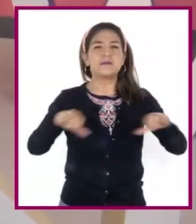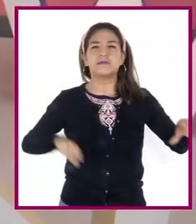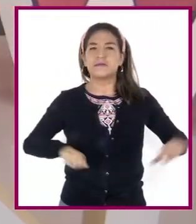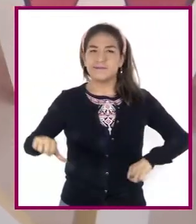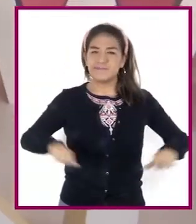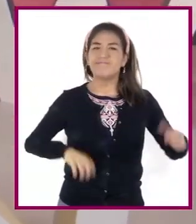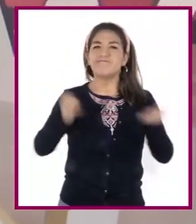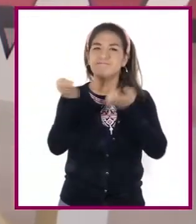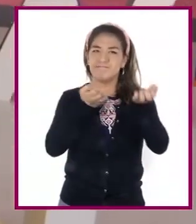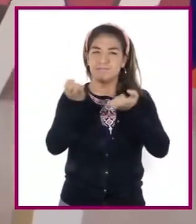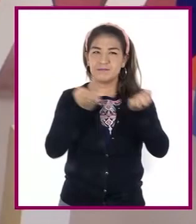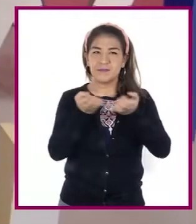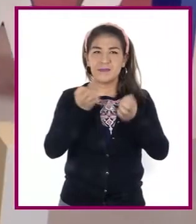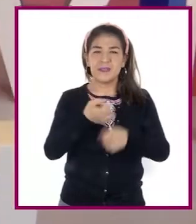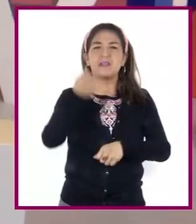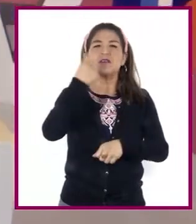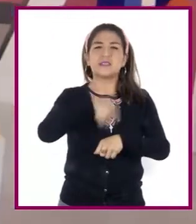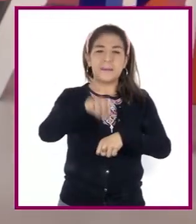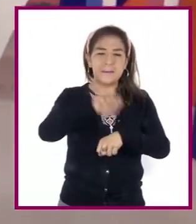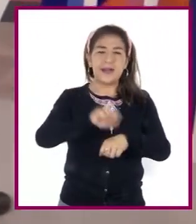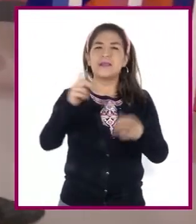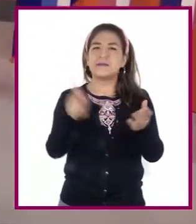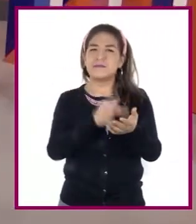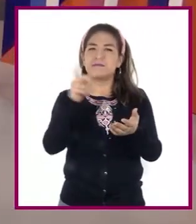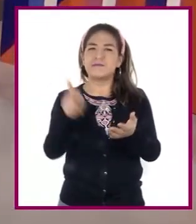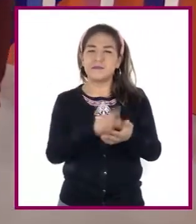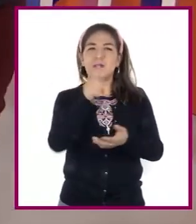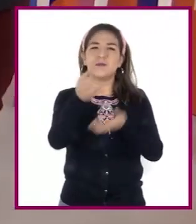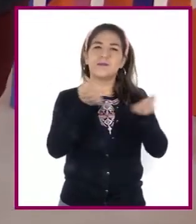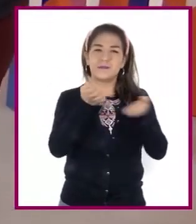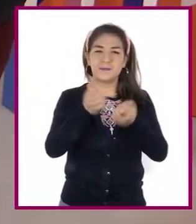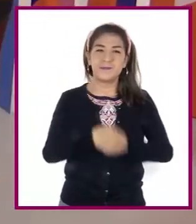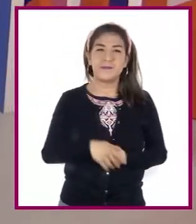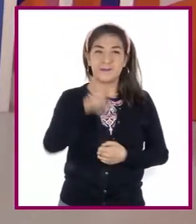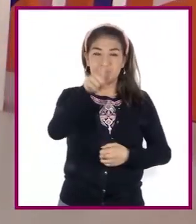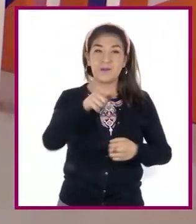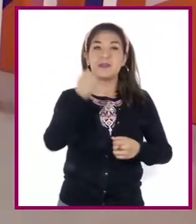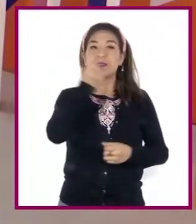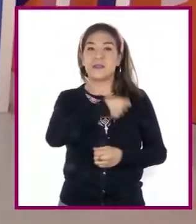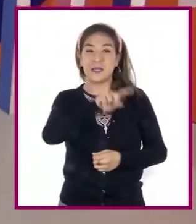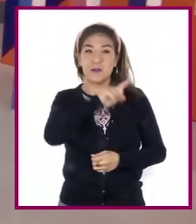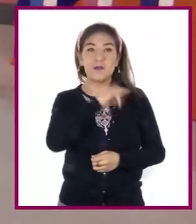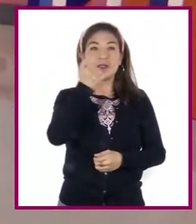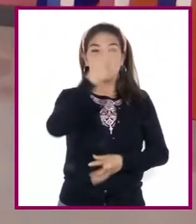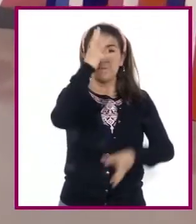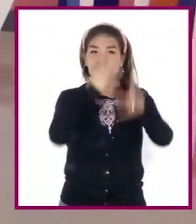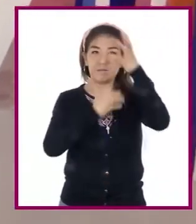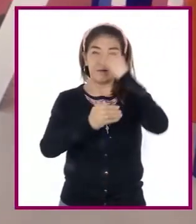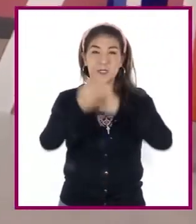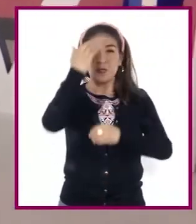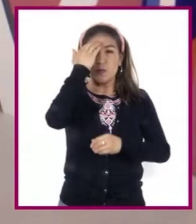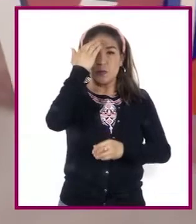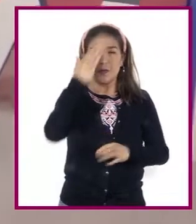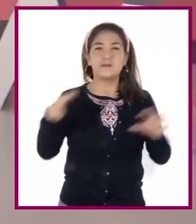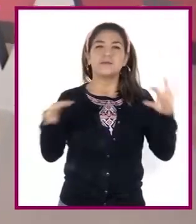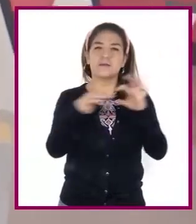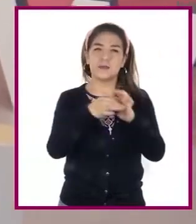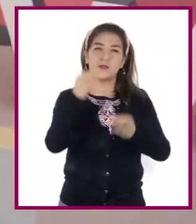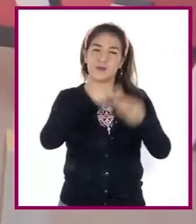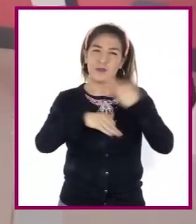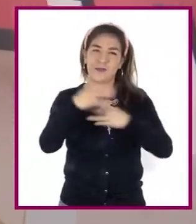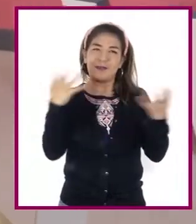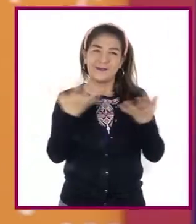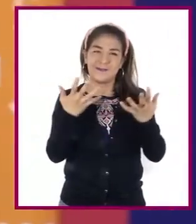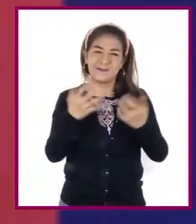física varias veces por semana. Recuerden que la salud, como el conocimiento, es una tarea en la que